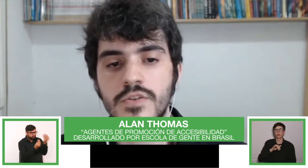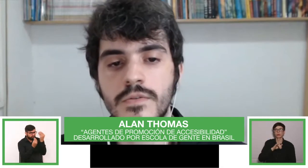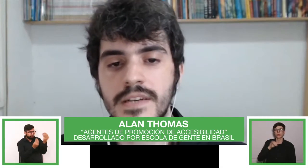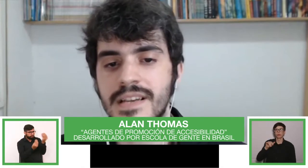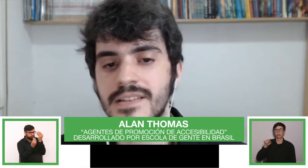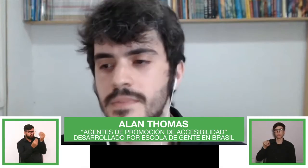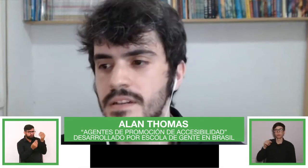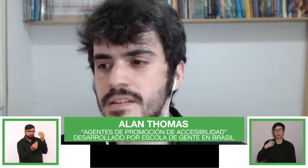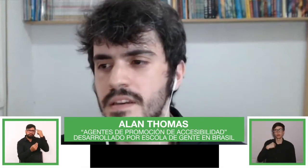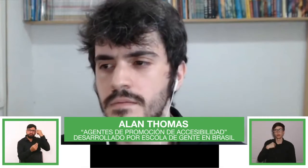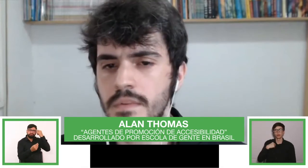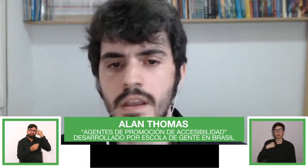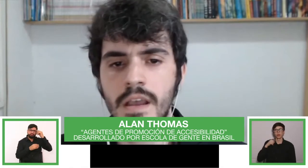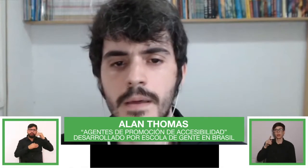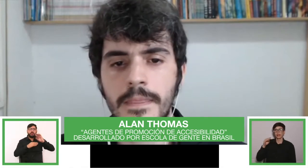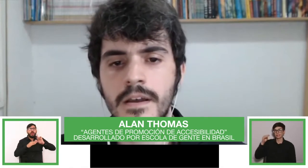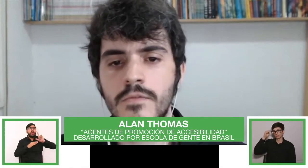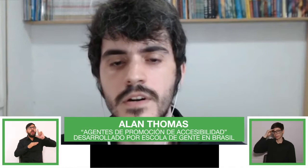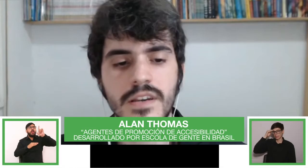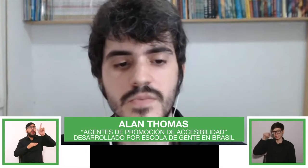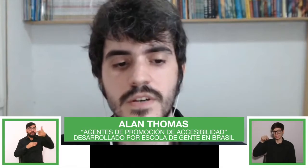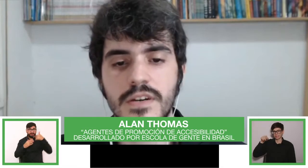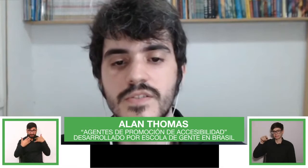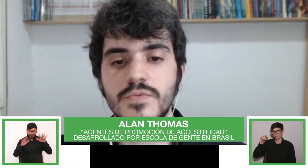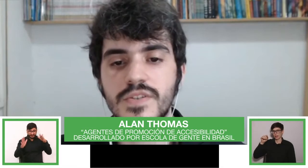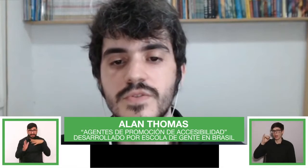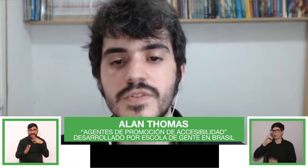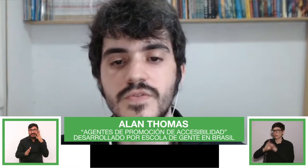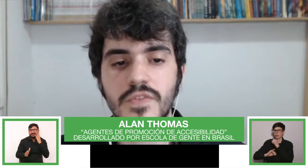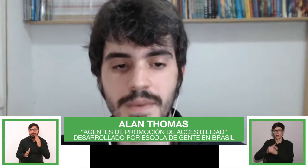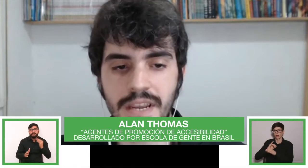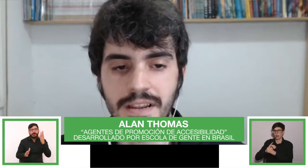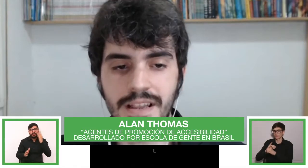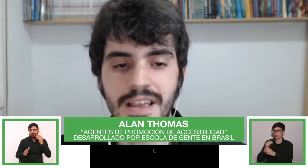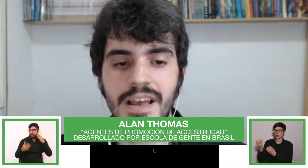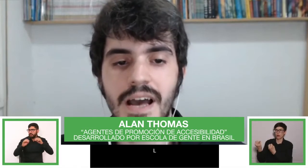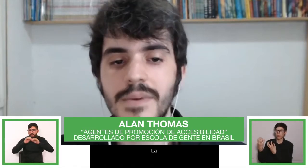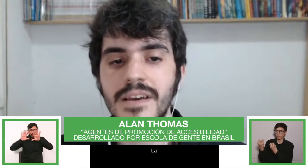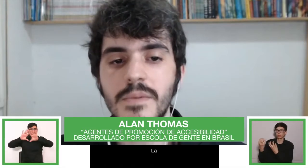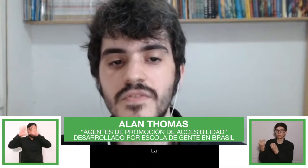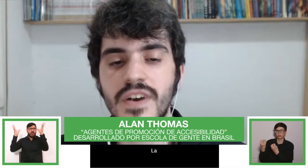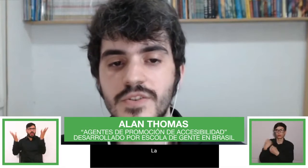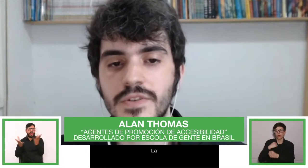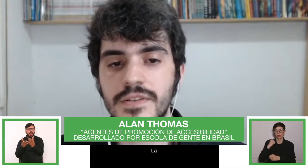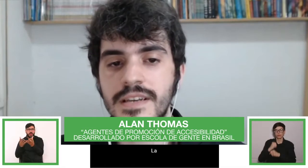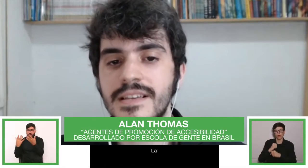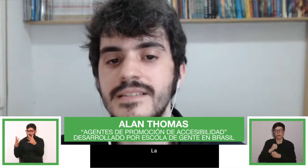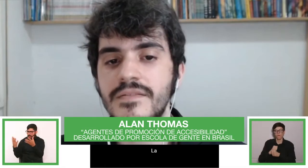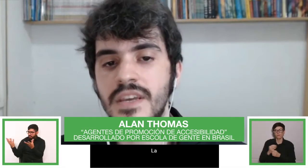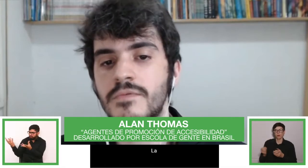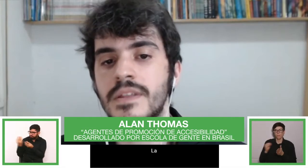Es una experiencia internacional en inclusión y la experiencia de trabajo fue transformadora para mí.